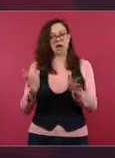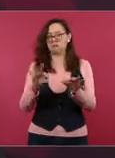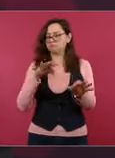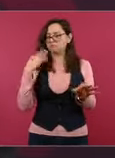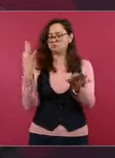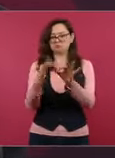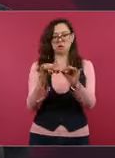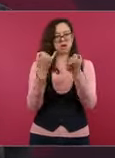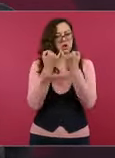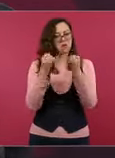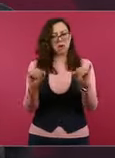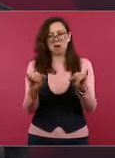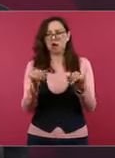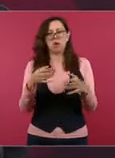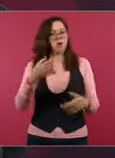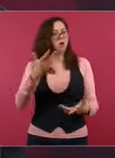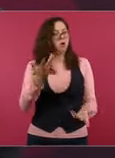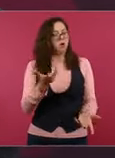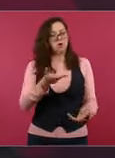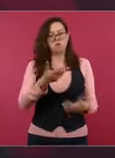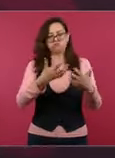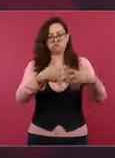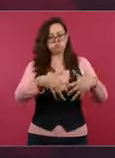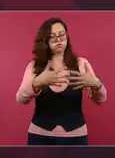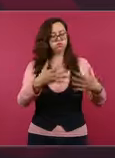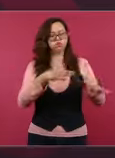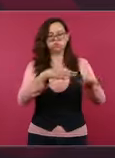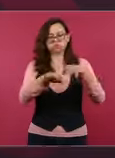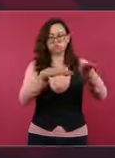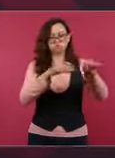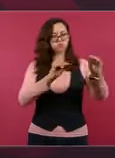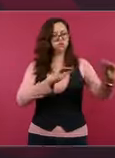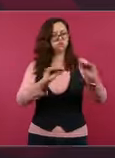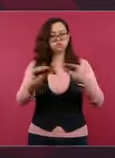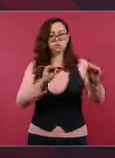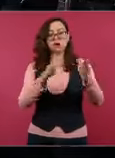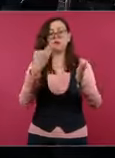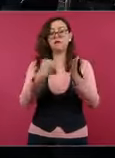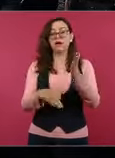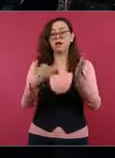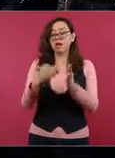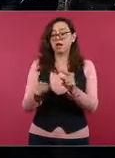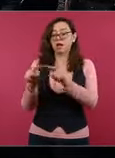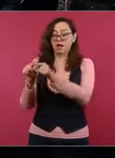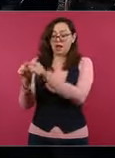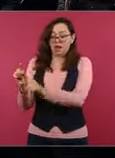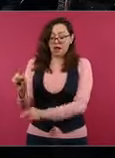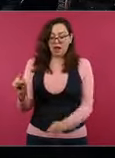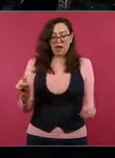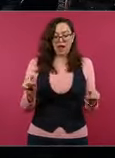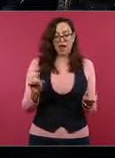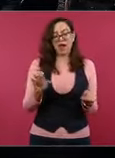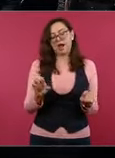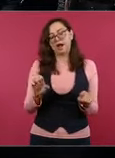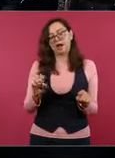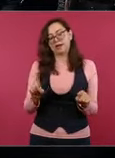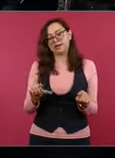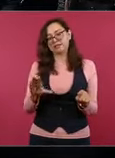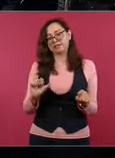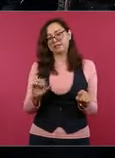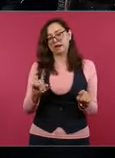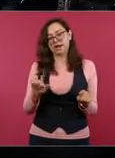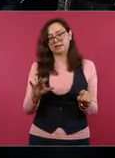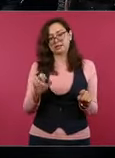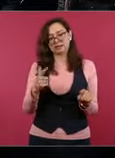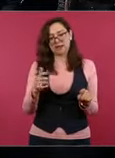del Carmen a Escárcega. ¿Por qué no pones el plan para darte